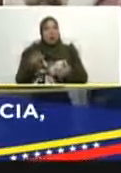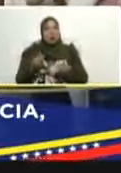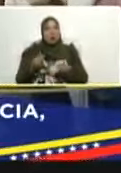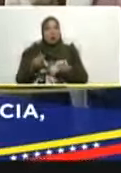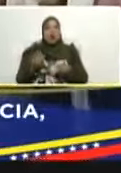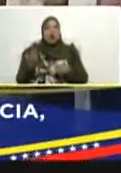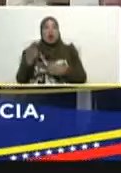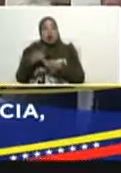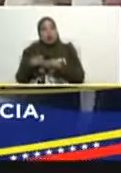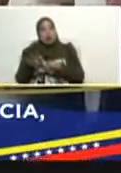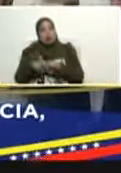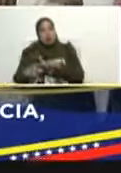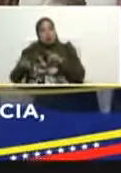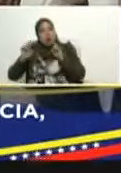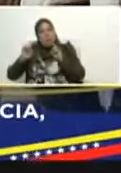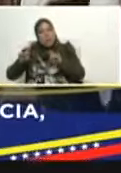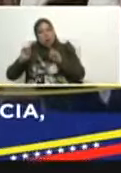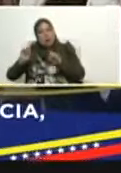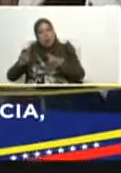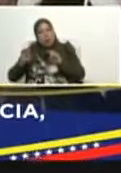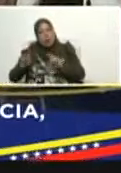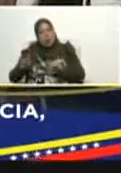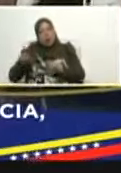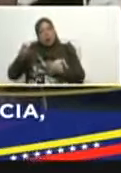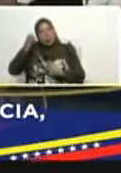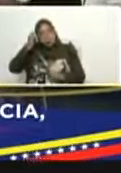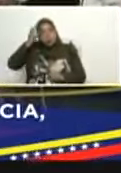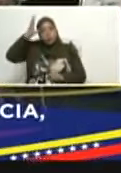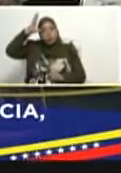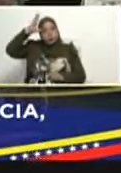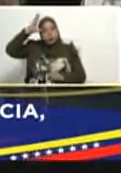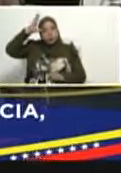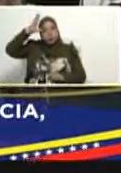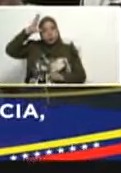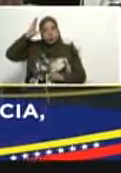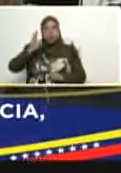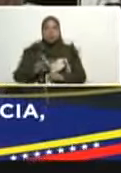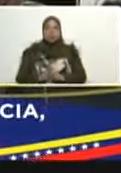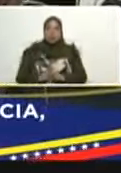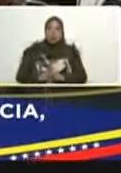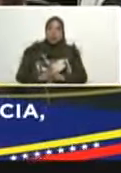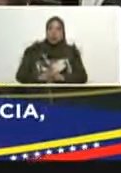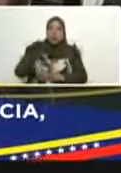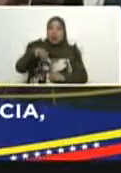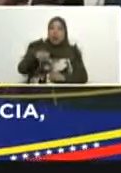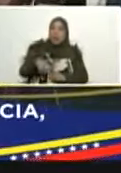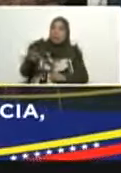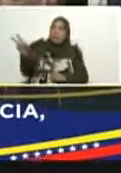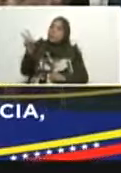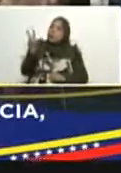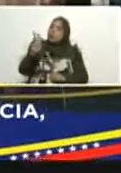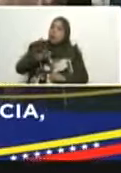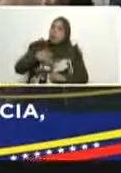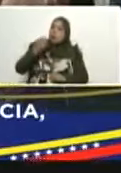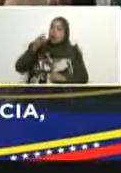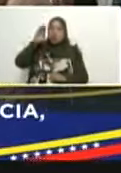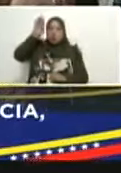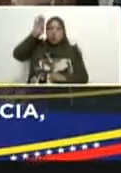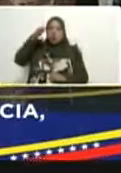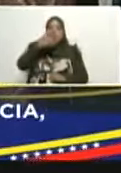así de alguna manera fortalecer las capacidades nacionales, soberanas, y alcanzar